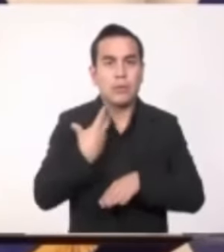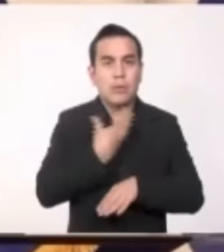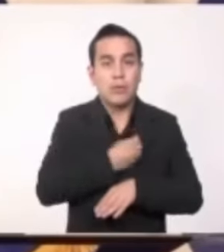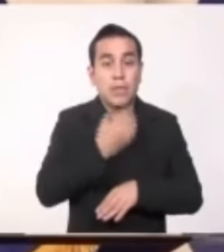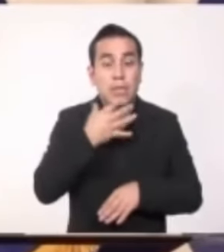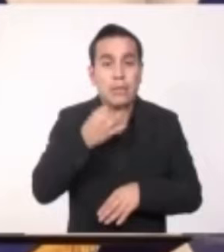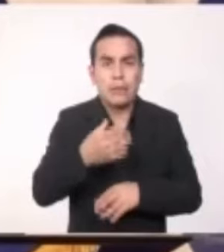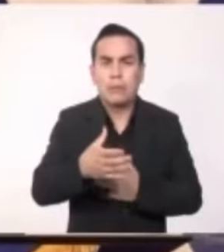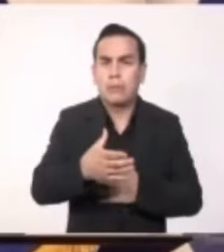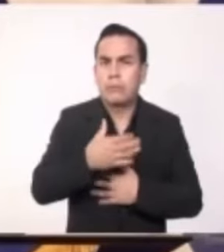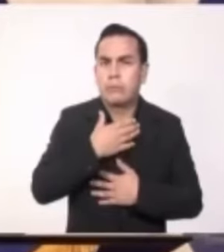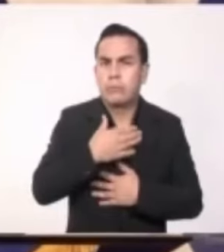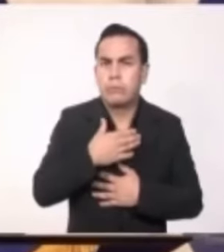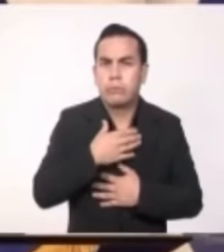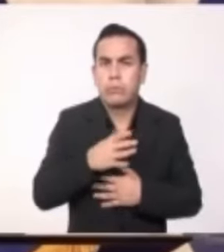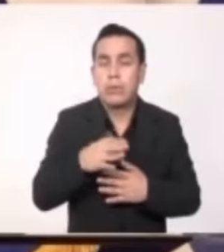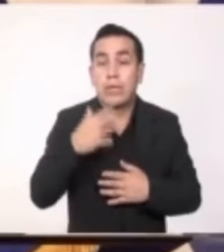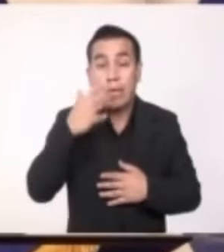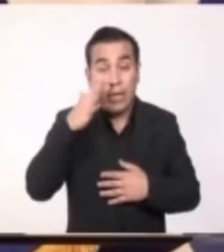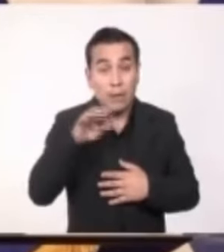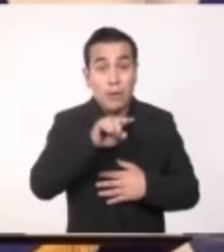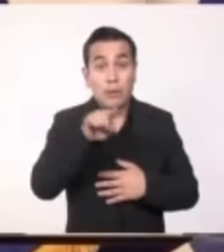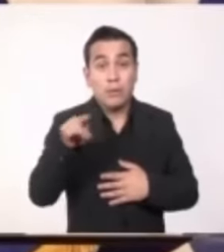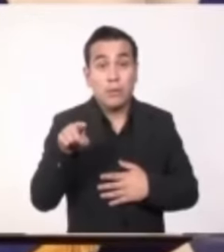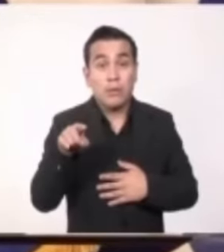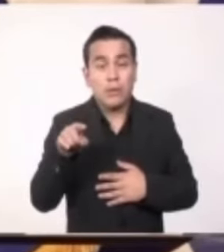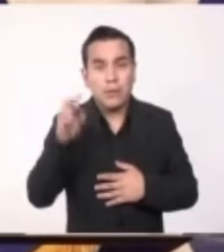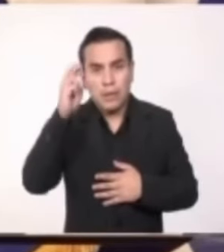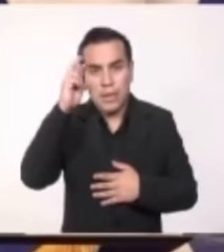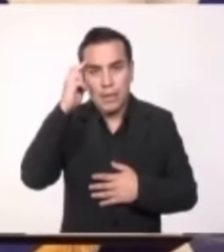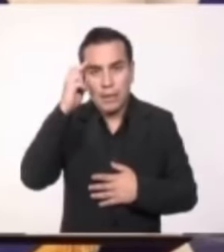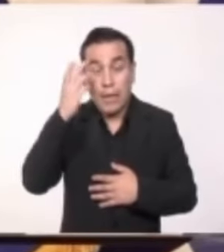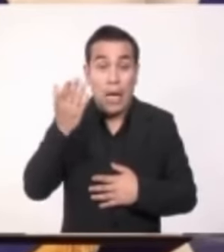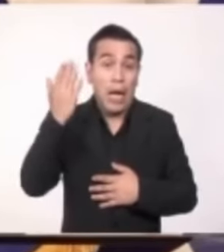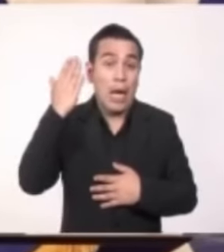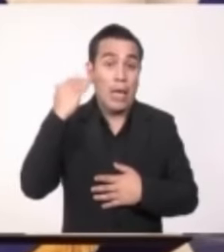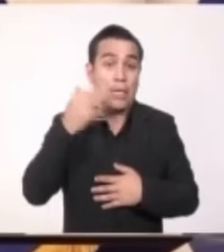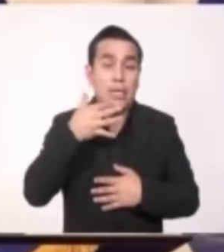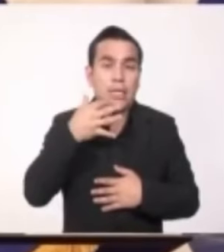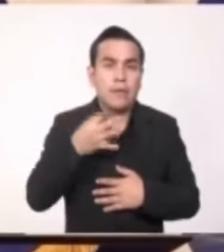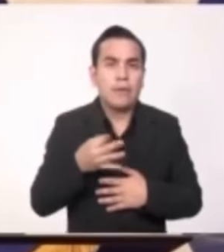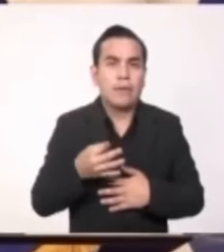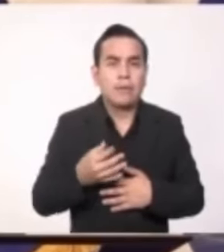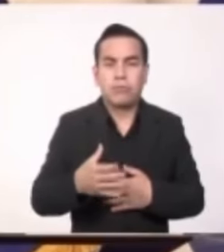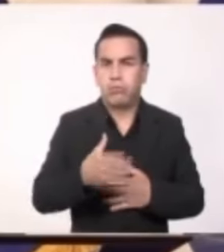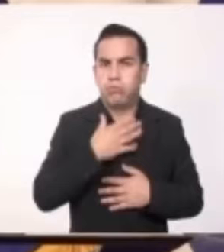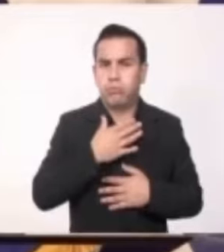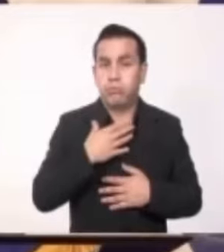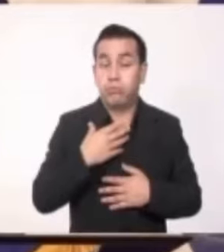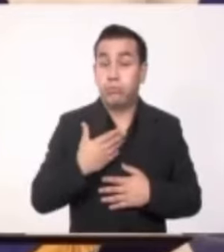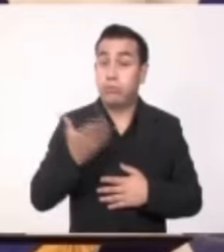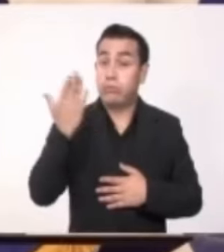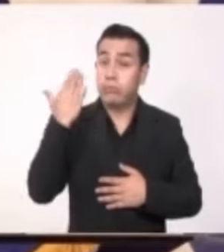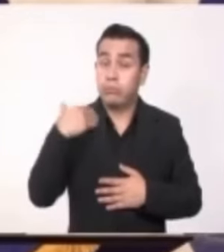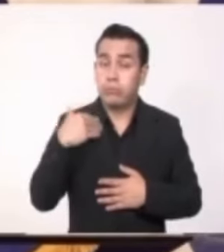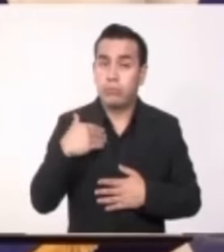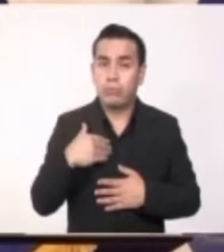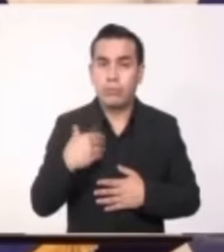porque es bien difícil si ustedes nos quieren amarrar a un pasado que ustedes saben que no ha sido bueno para nosotros